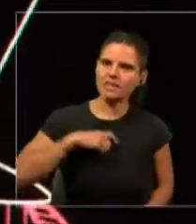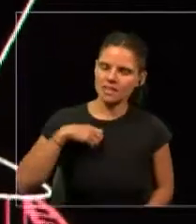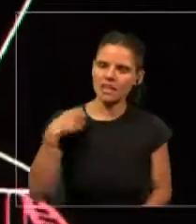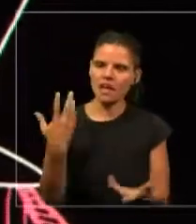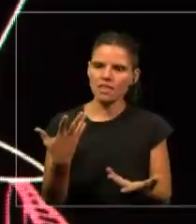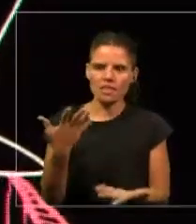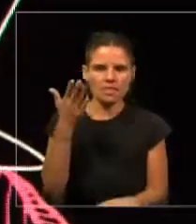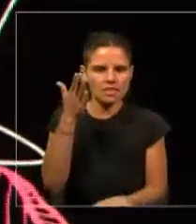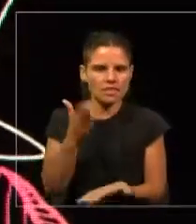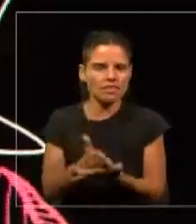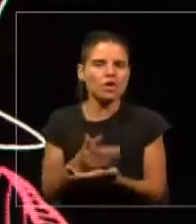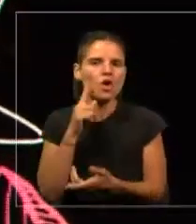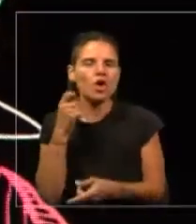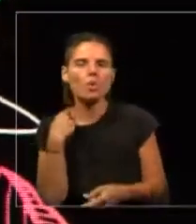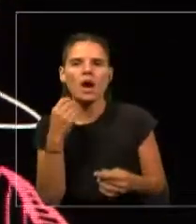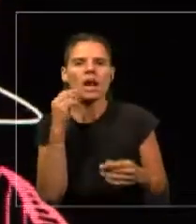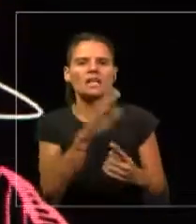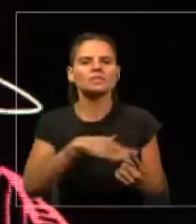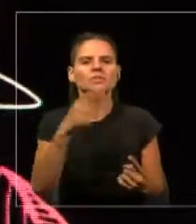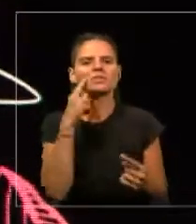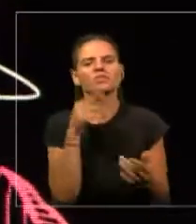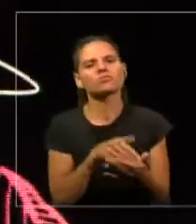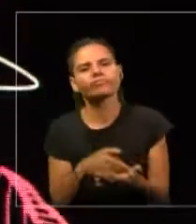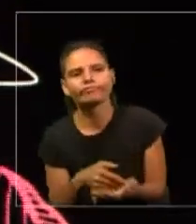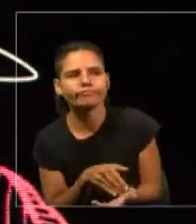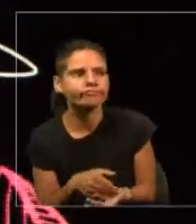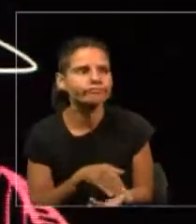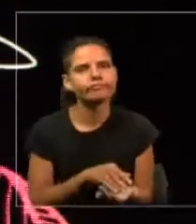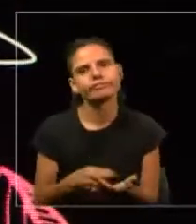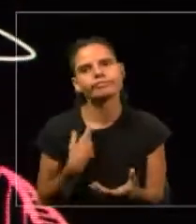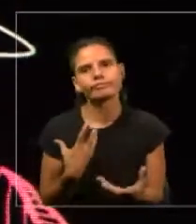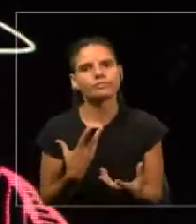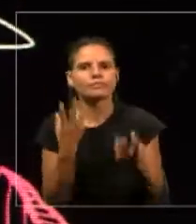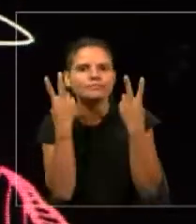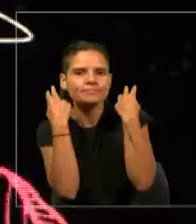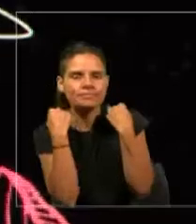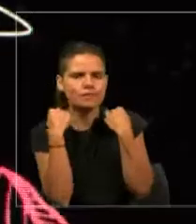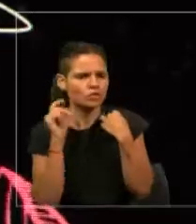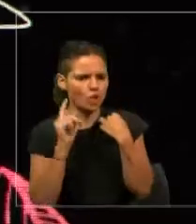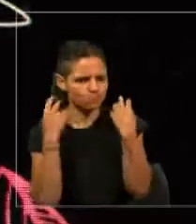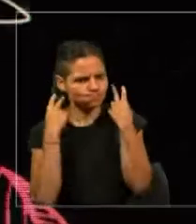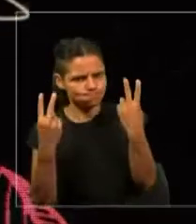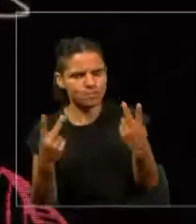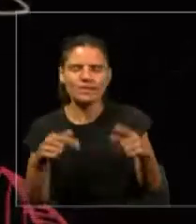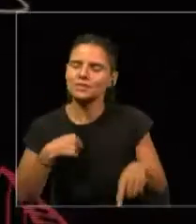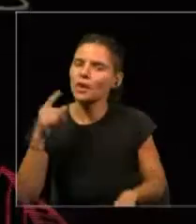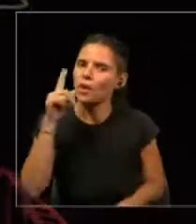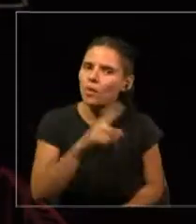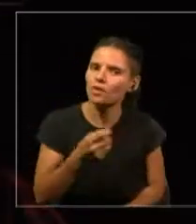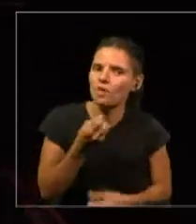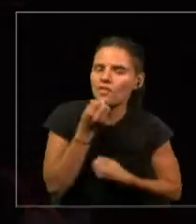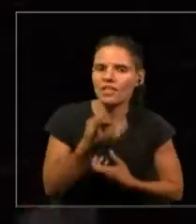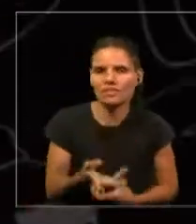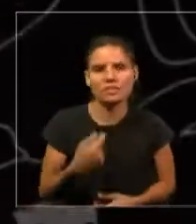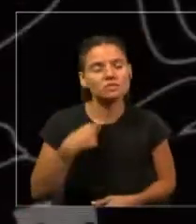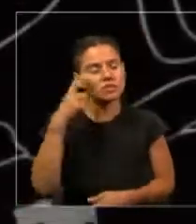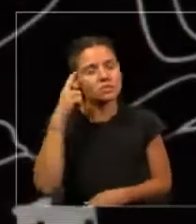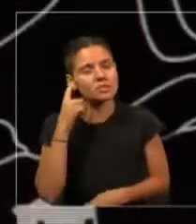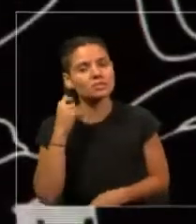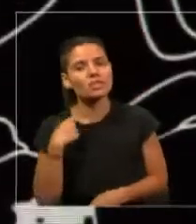ya no padecer las situaciones. Son mis últimas palabras, señores y señores. Pienso que esto, tengo una gran